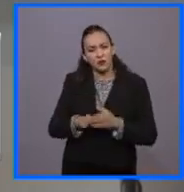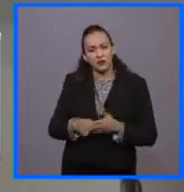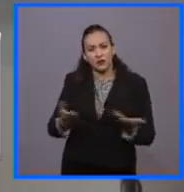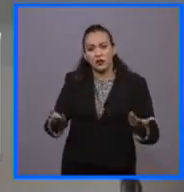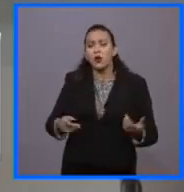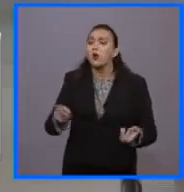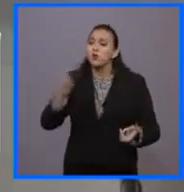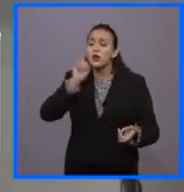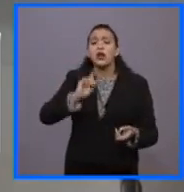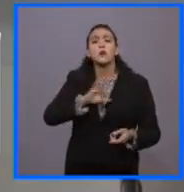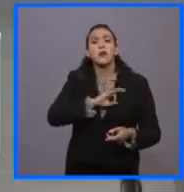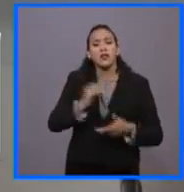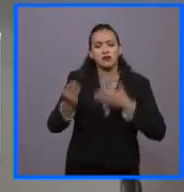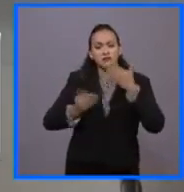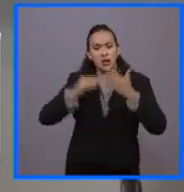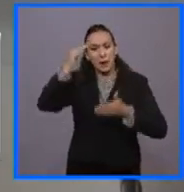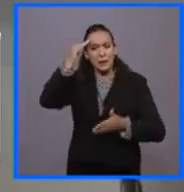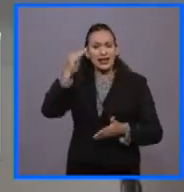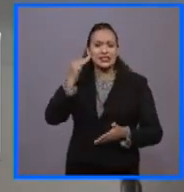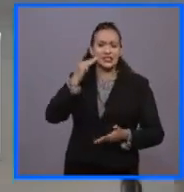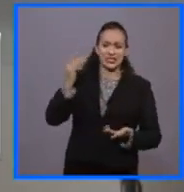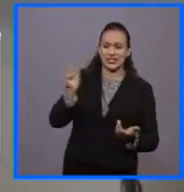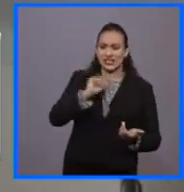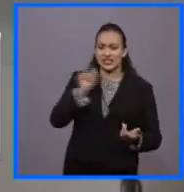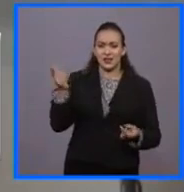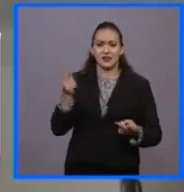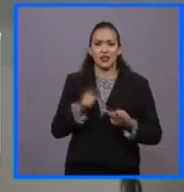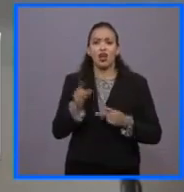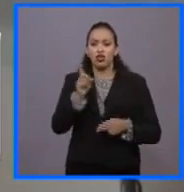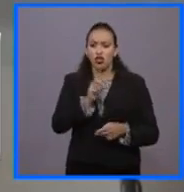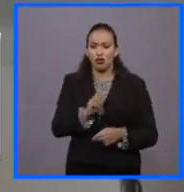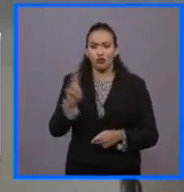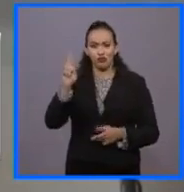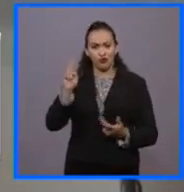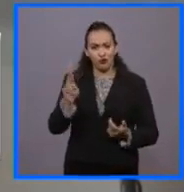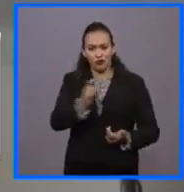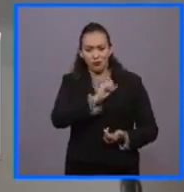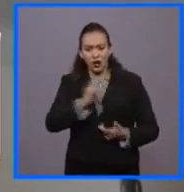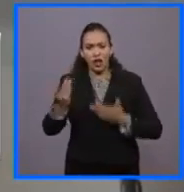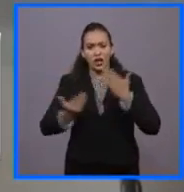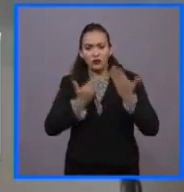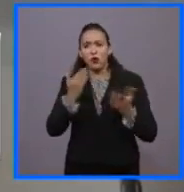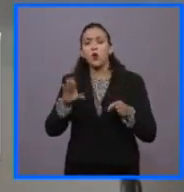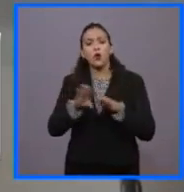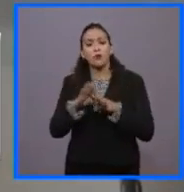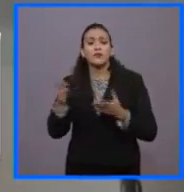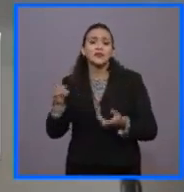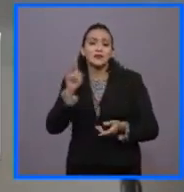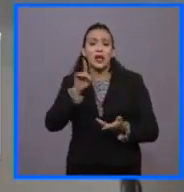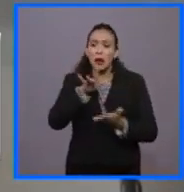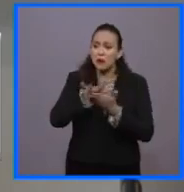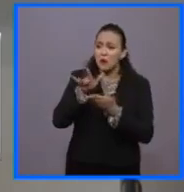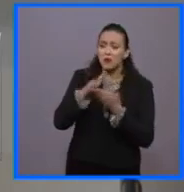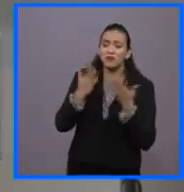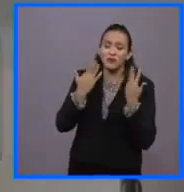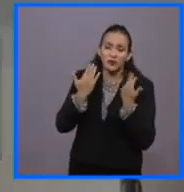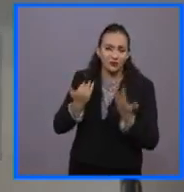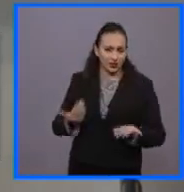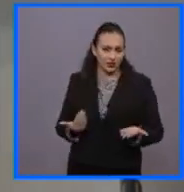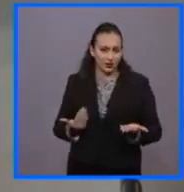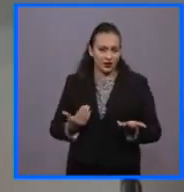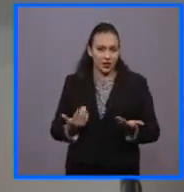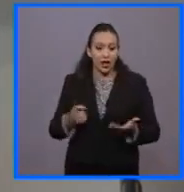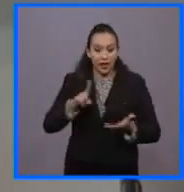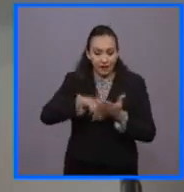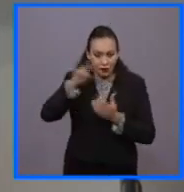maestría? ¿Cómo van a poder estudiar un doctorado si no tienen estos apoyos en la universidad? Creemos que es el espacio más natural